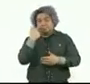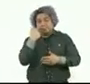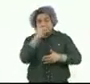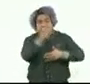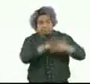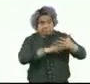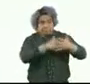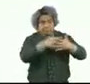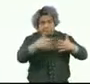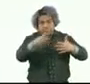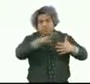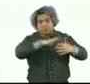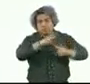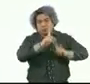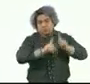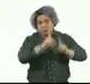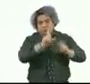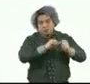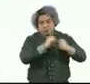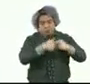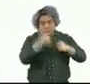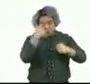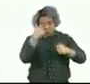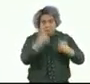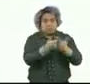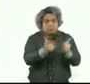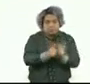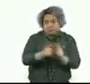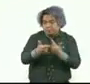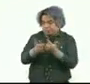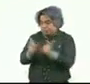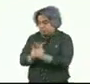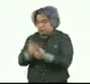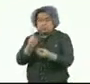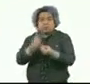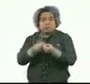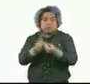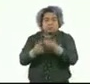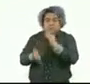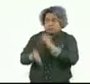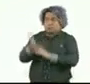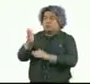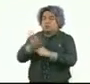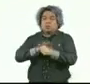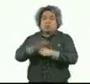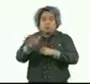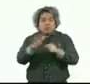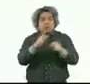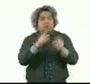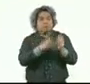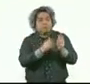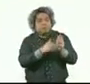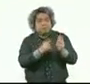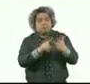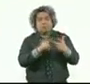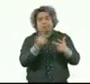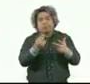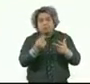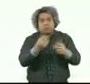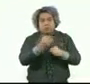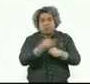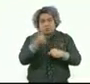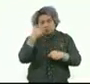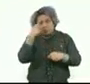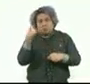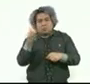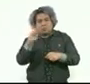tienen algunas dudas para cada grupo, a dónde puede ir y cuáles son los requisitos. Es muy sencillo, en este momento estamos tratando de hacer, como desde